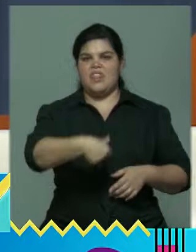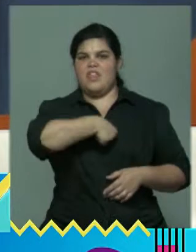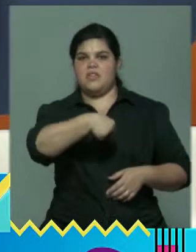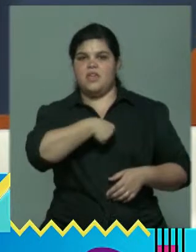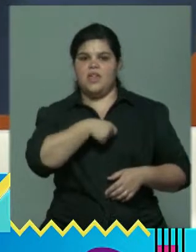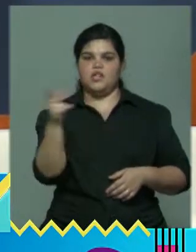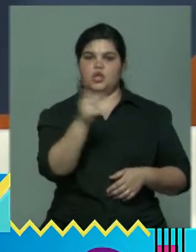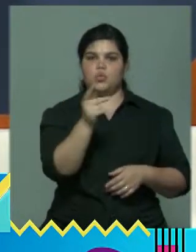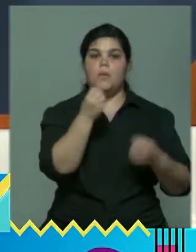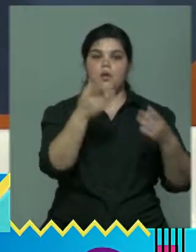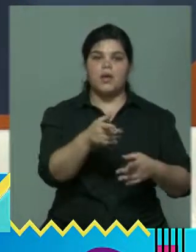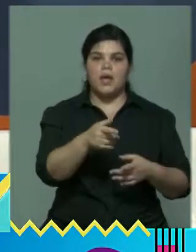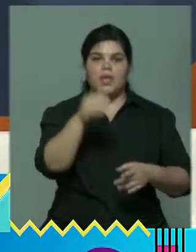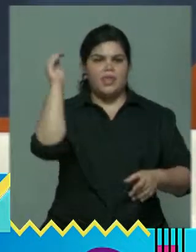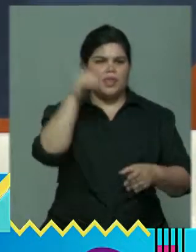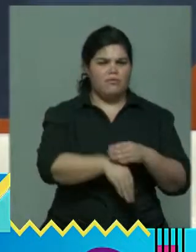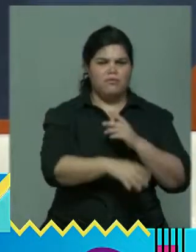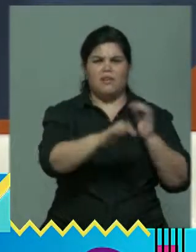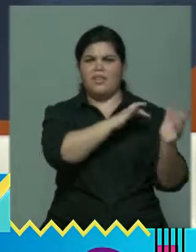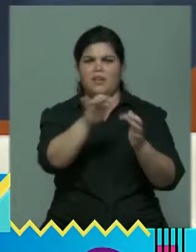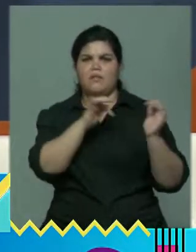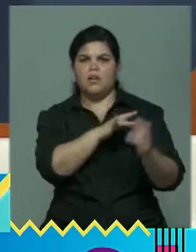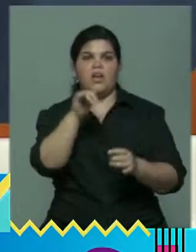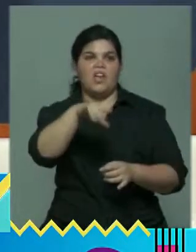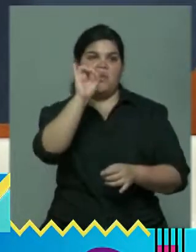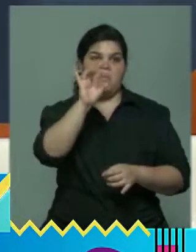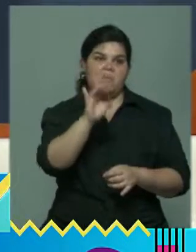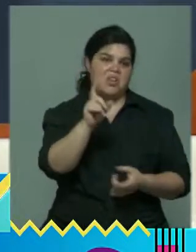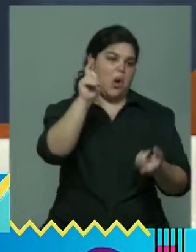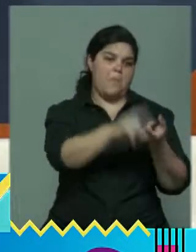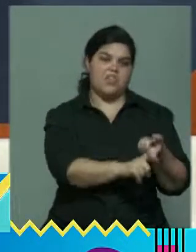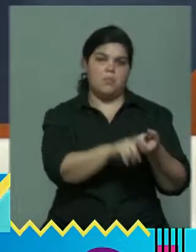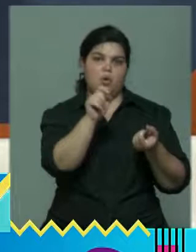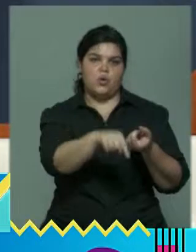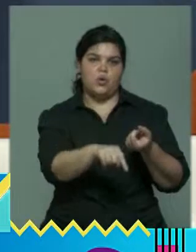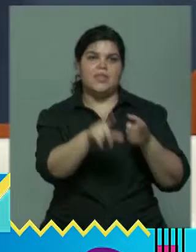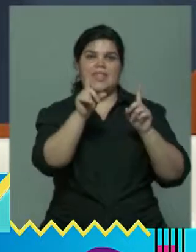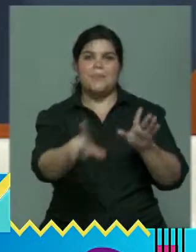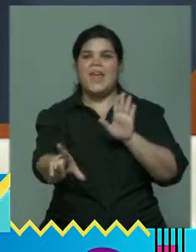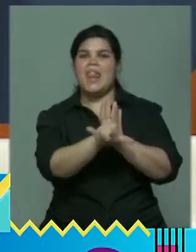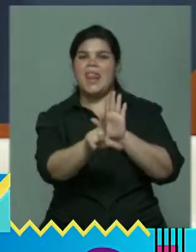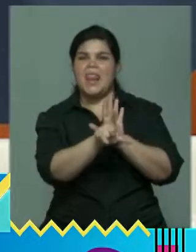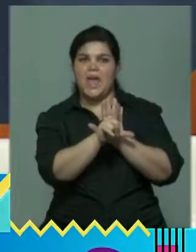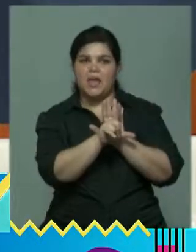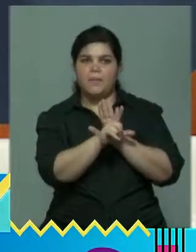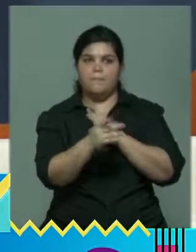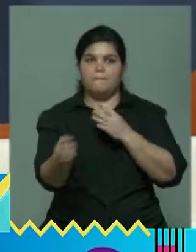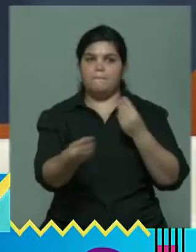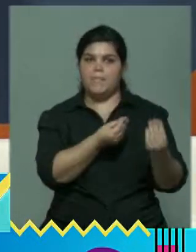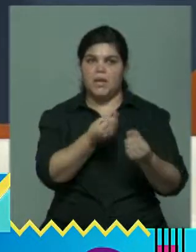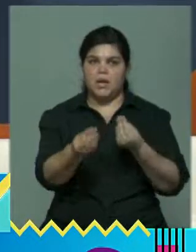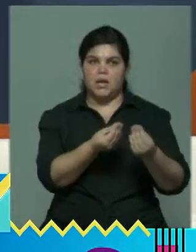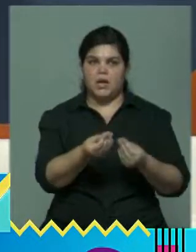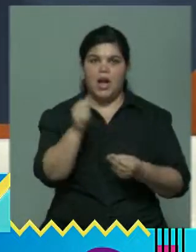fue tan profundo que atravesó la sociedad y lo que se planteaba no era una cuestión de matrimonio, se está planteando hasta una cuestión hasta de legalización virtual